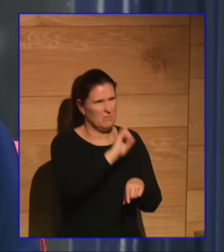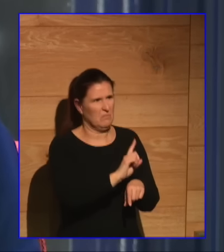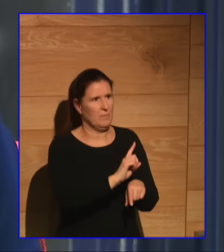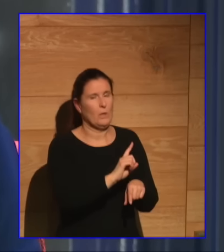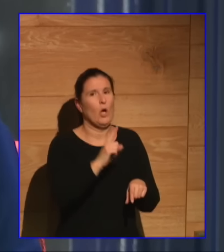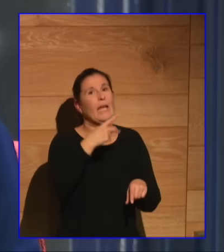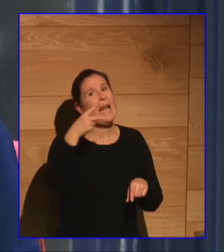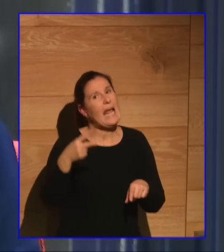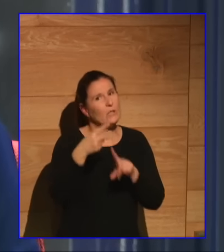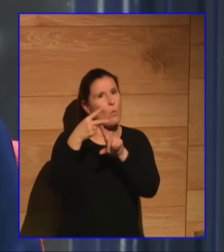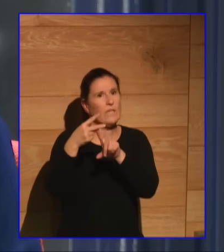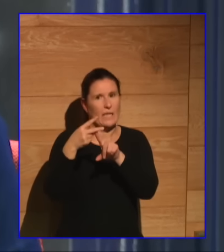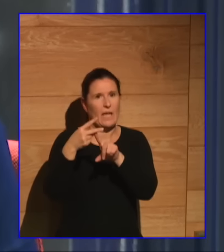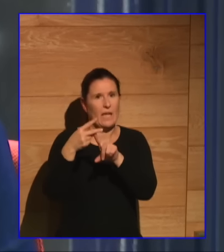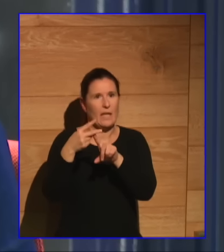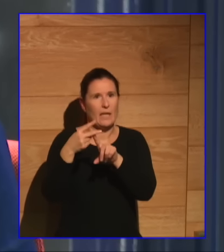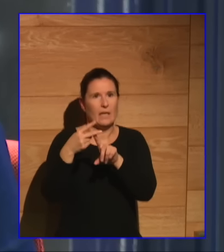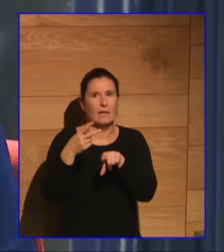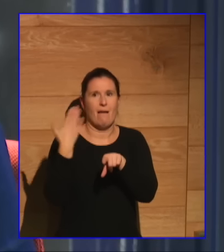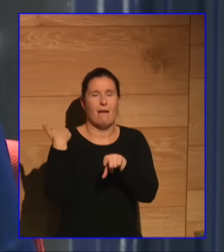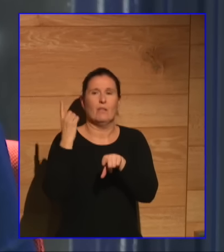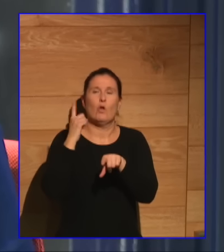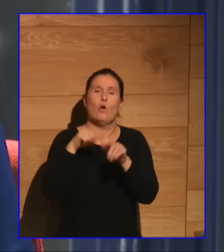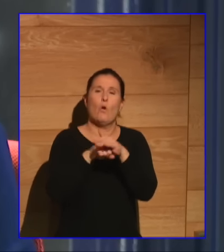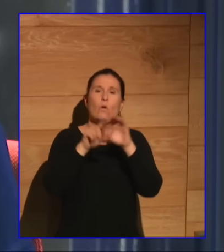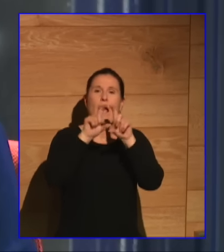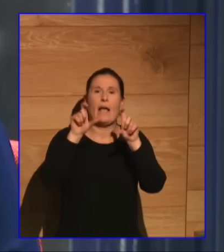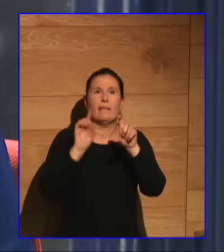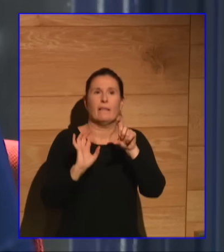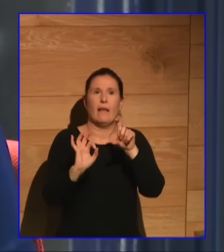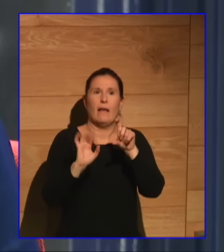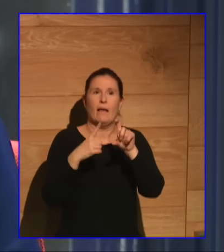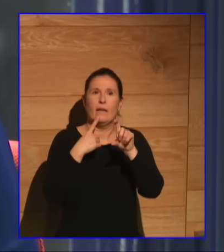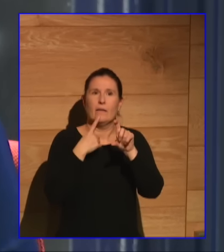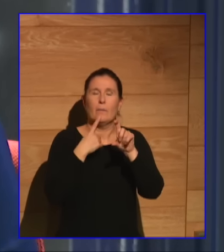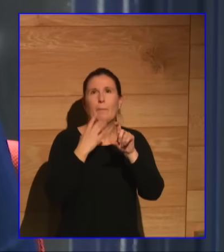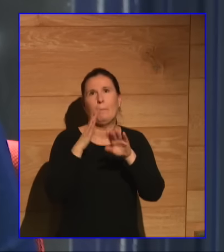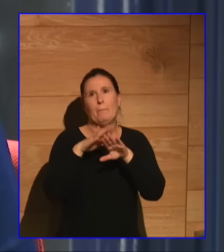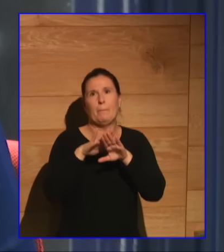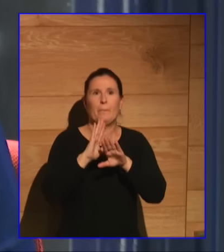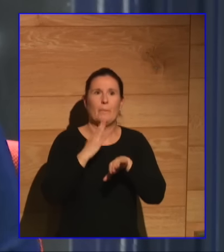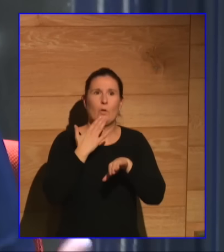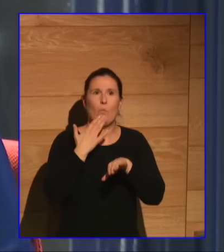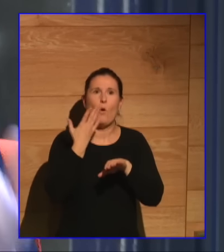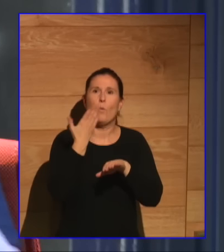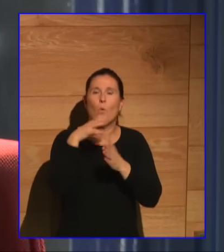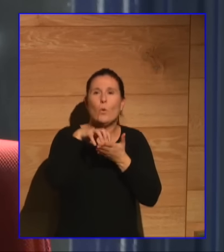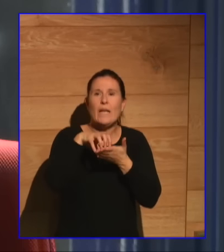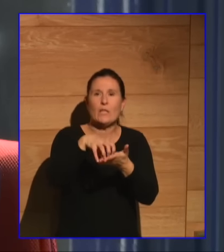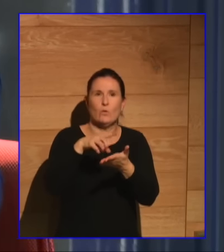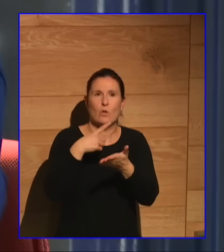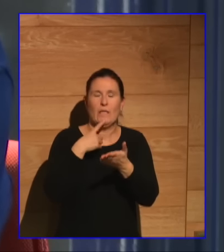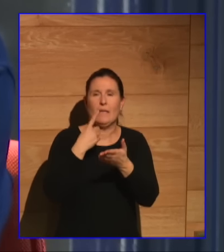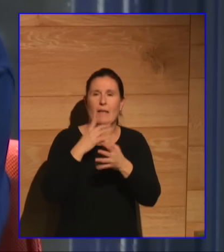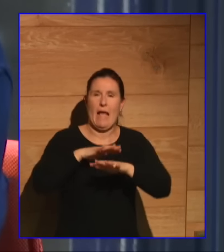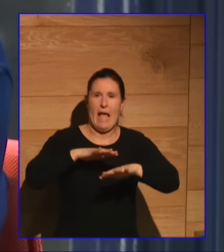sí. La secundaria, sí. Entonces todavía solo era una agencia de. Oh, perdón, una. Pertenecía a la ILM. Un estudio de animación que pertenecía a ILM. Alguien